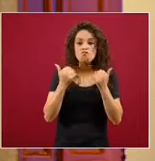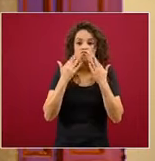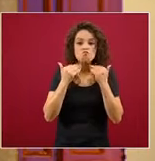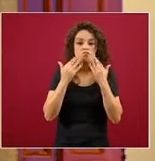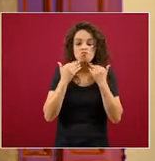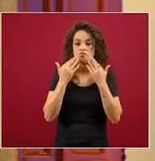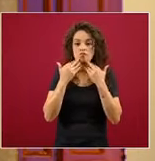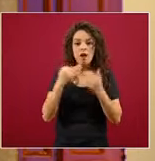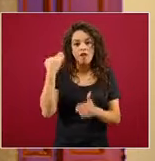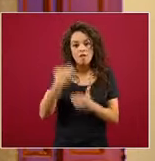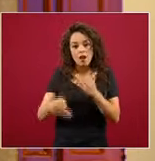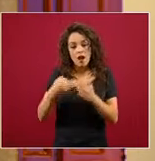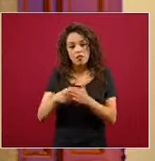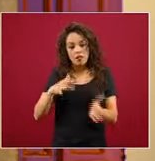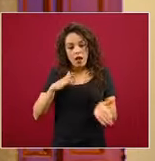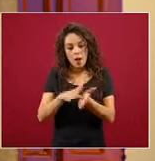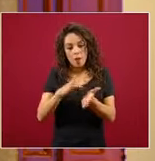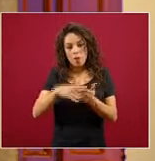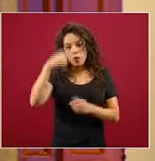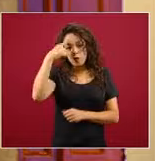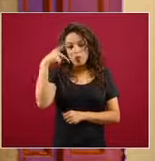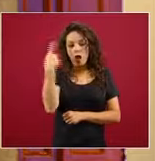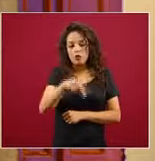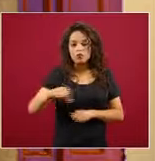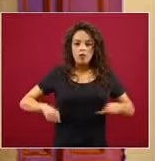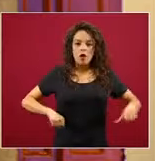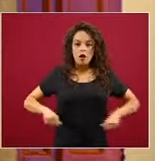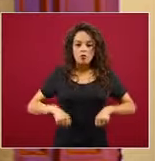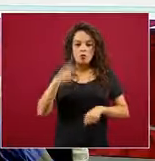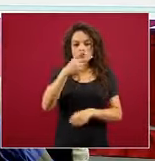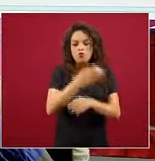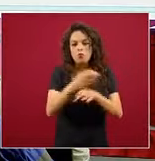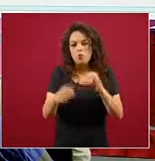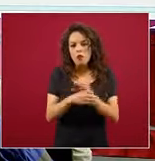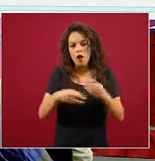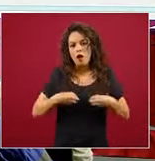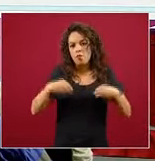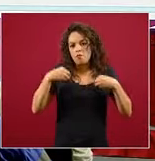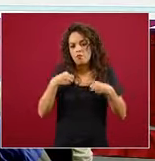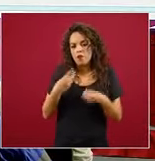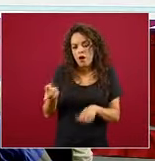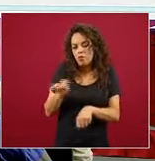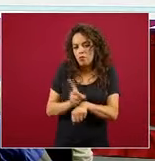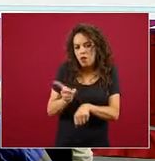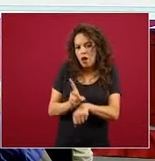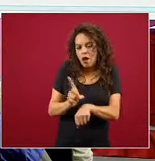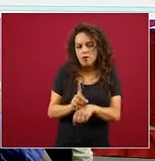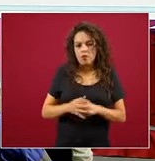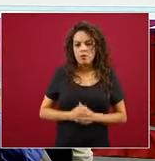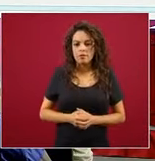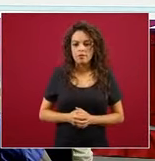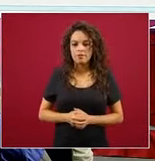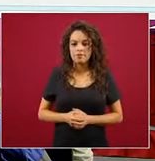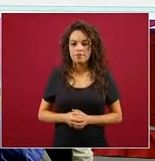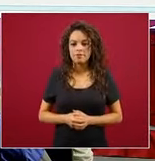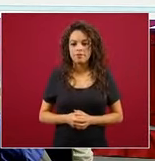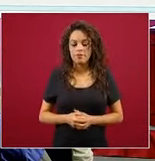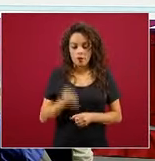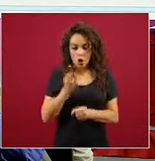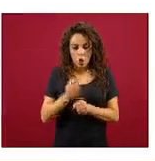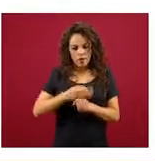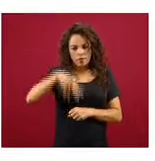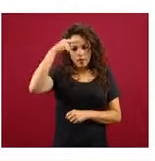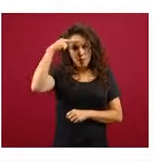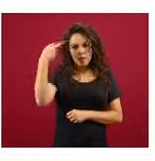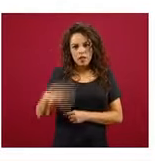apoyo para sus actividades de la vida diaria. La siguiente, por favor. ¿Cómo estamos en México en este sentido?